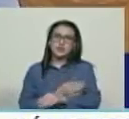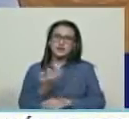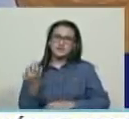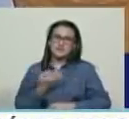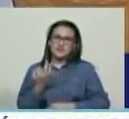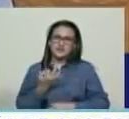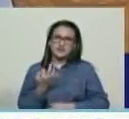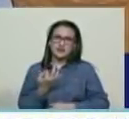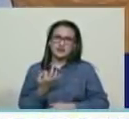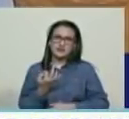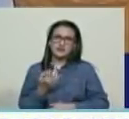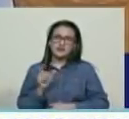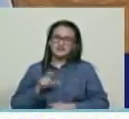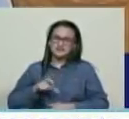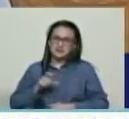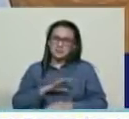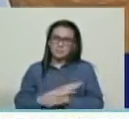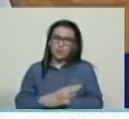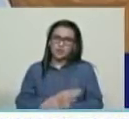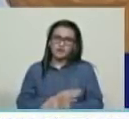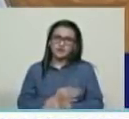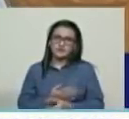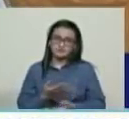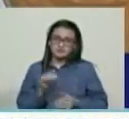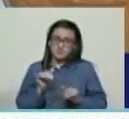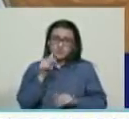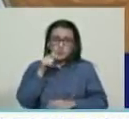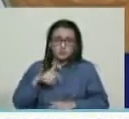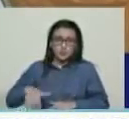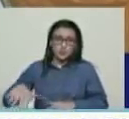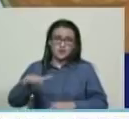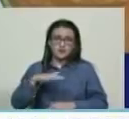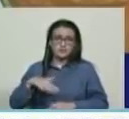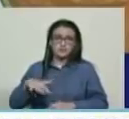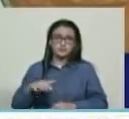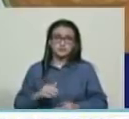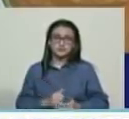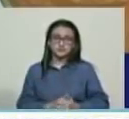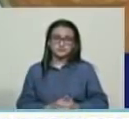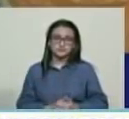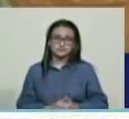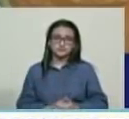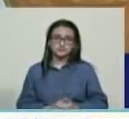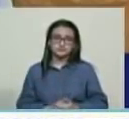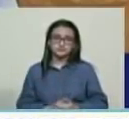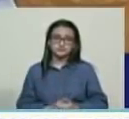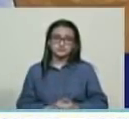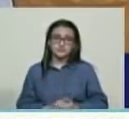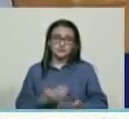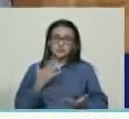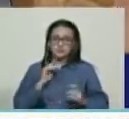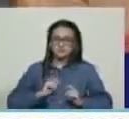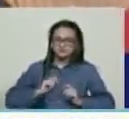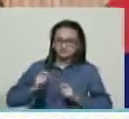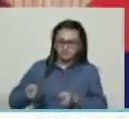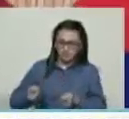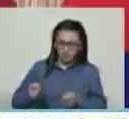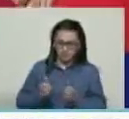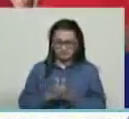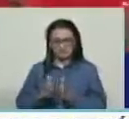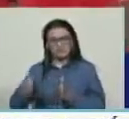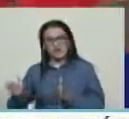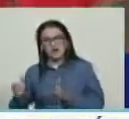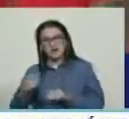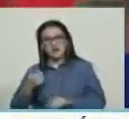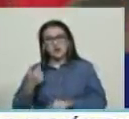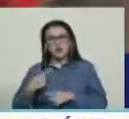verdaderamente a quien debe ejercer el poder, que es nuestro pueblo. Si lo delegamos, si lo posponemos,